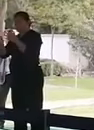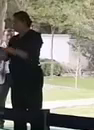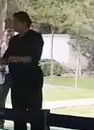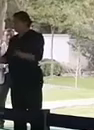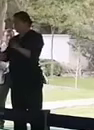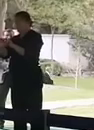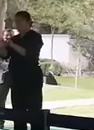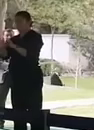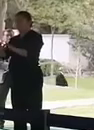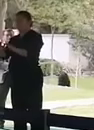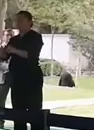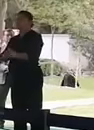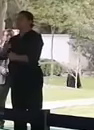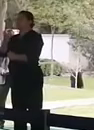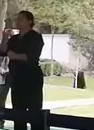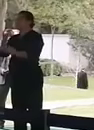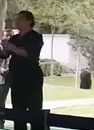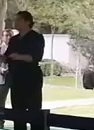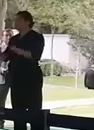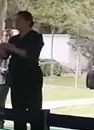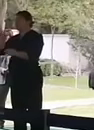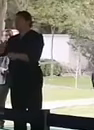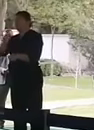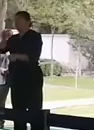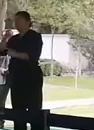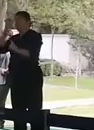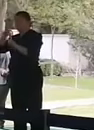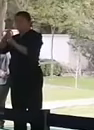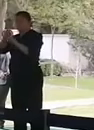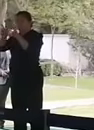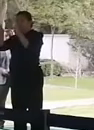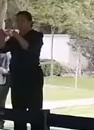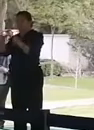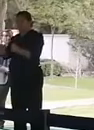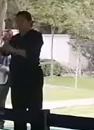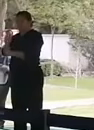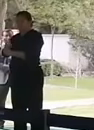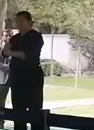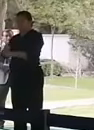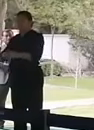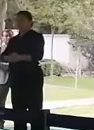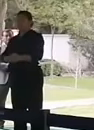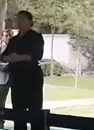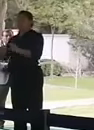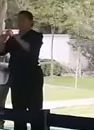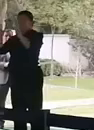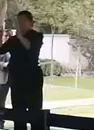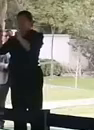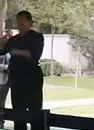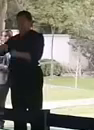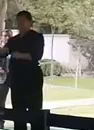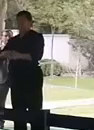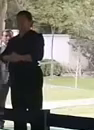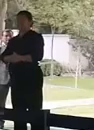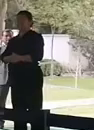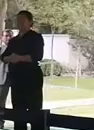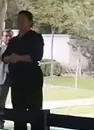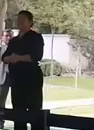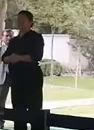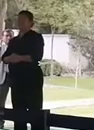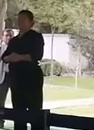ellos y de mucha importancia es de la seguridad, que Tlaxcala de una manera,